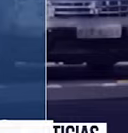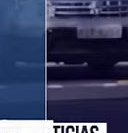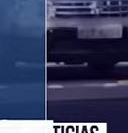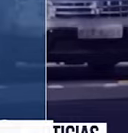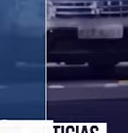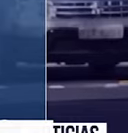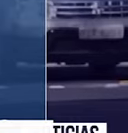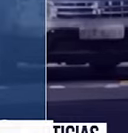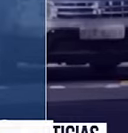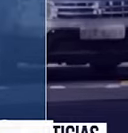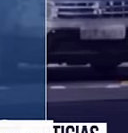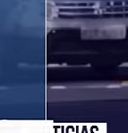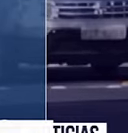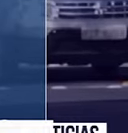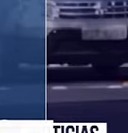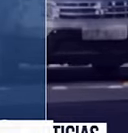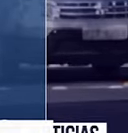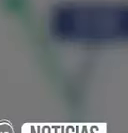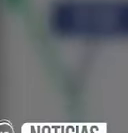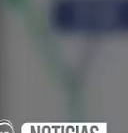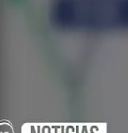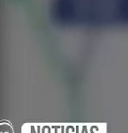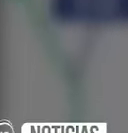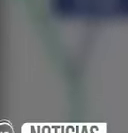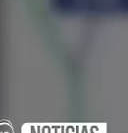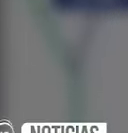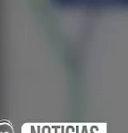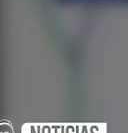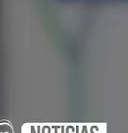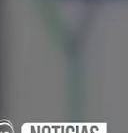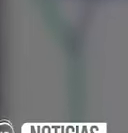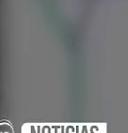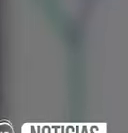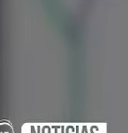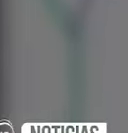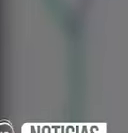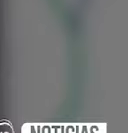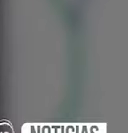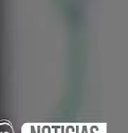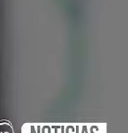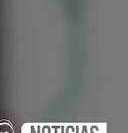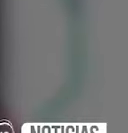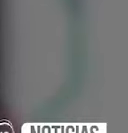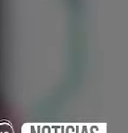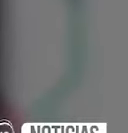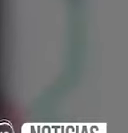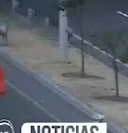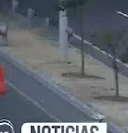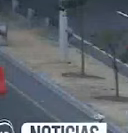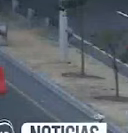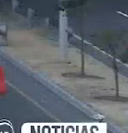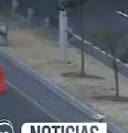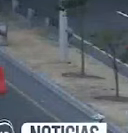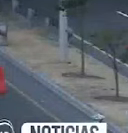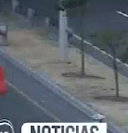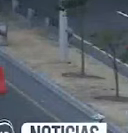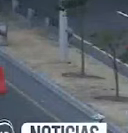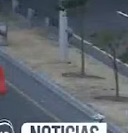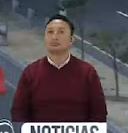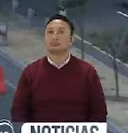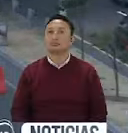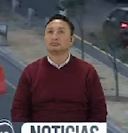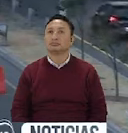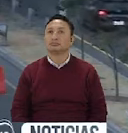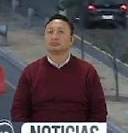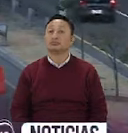avenida 5 de Junio, entre otras. Los diferentes circuitos de la competencia ciclística también afectarán la circulación de la ruta Viva que conduce